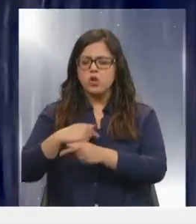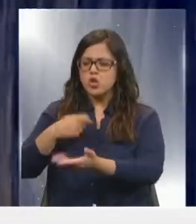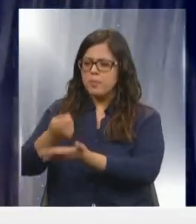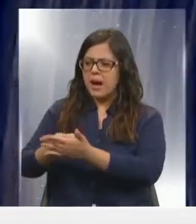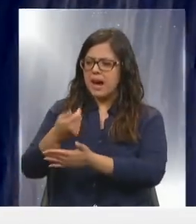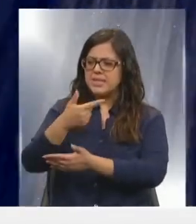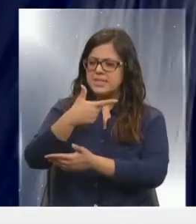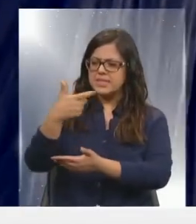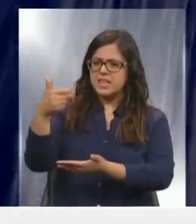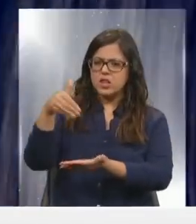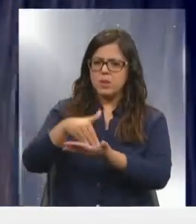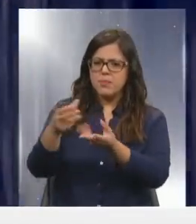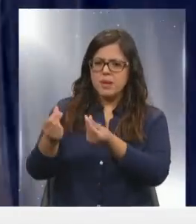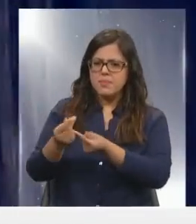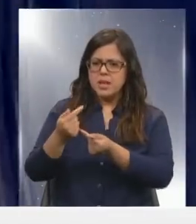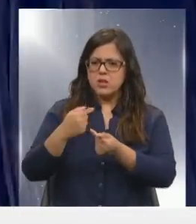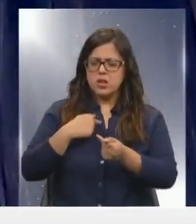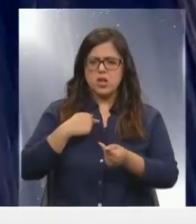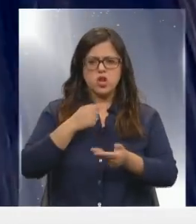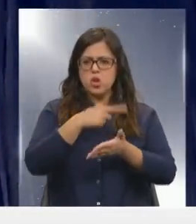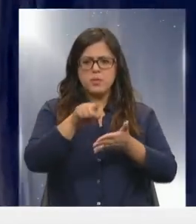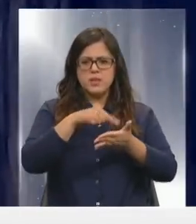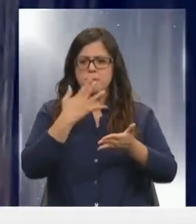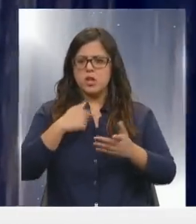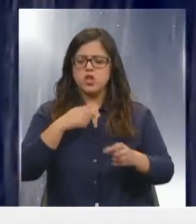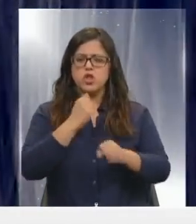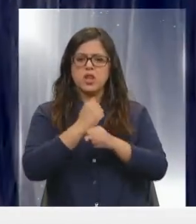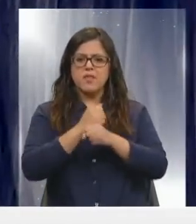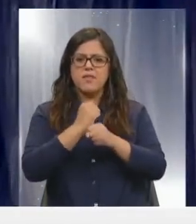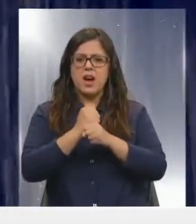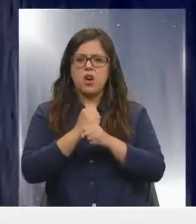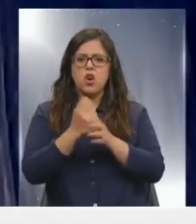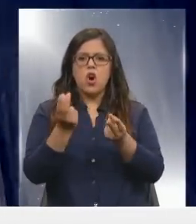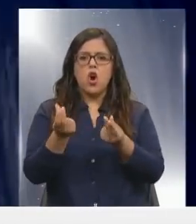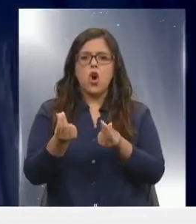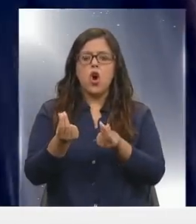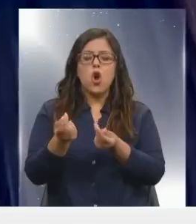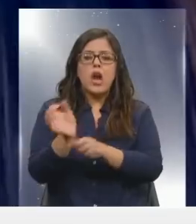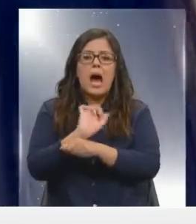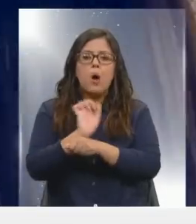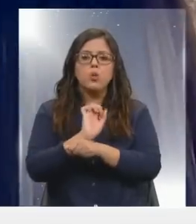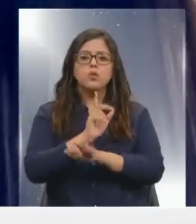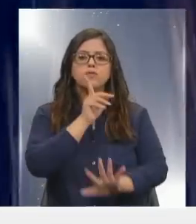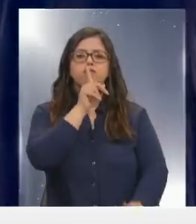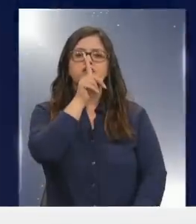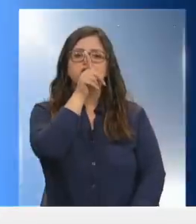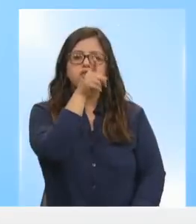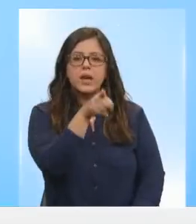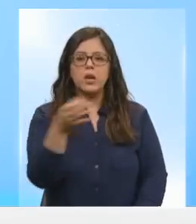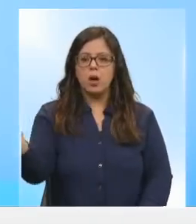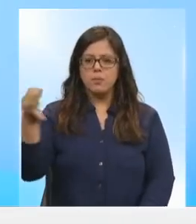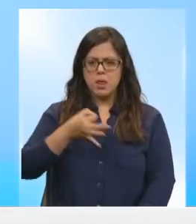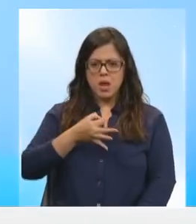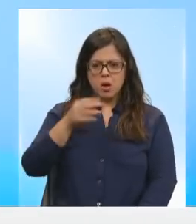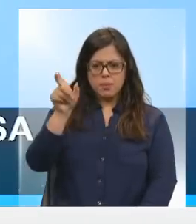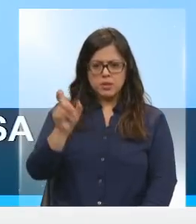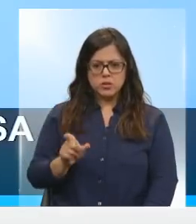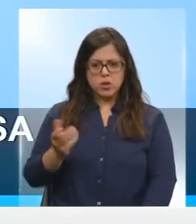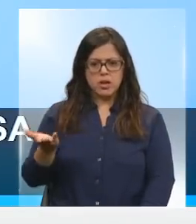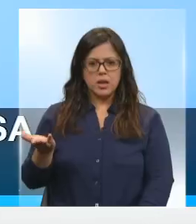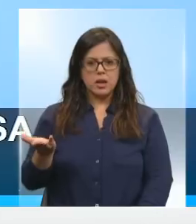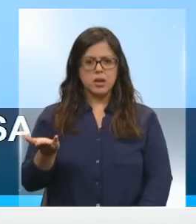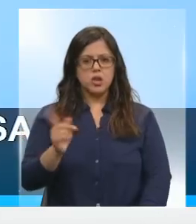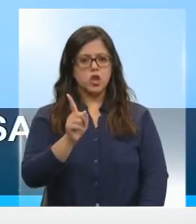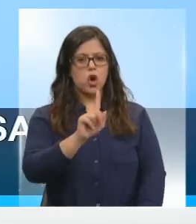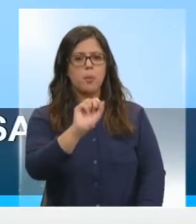mí este auto no me sirve porque yo solamente trabajo con autos de alta gama. Así fue la referencia que él me dio. No,